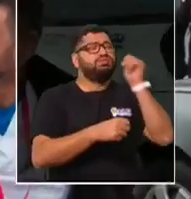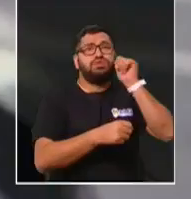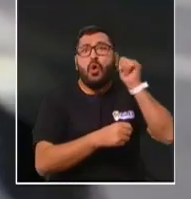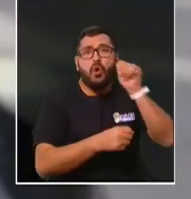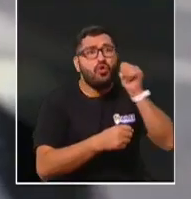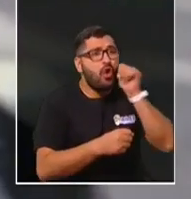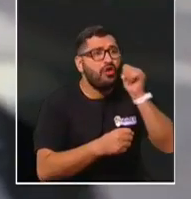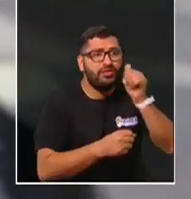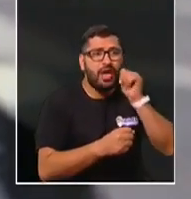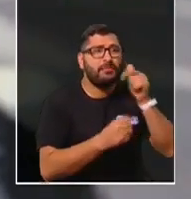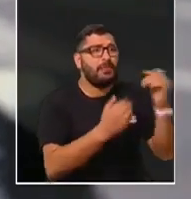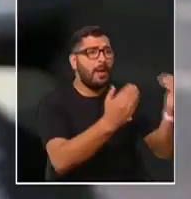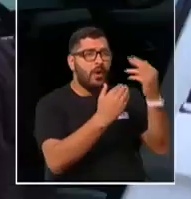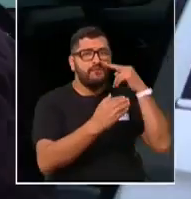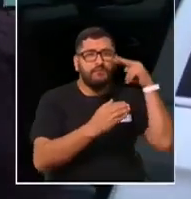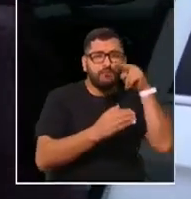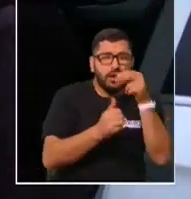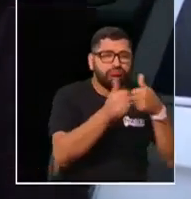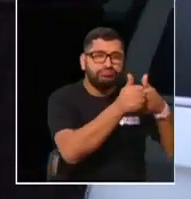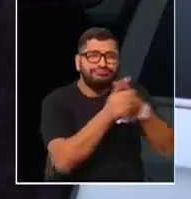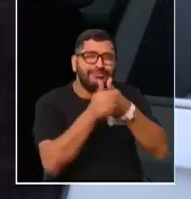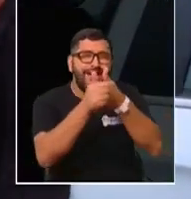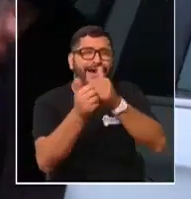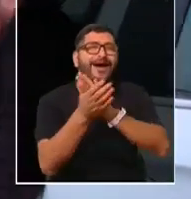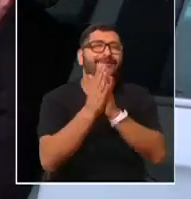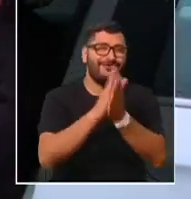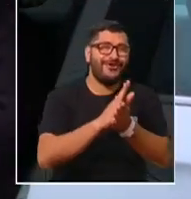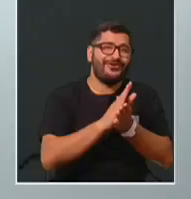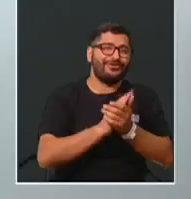hace esto todos los días, para que veas cómo él lo hace?